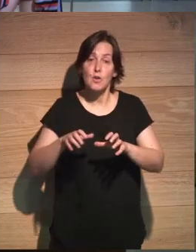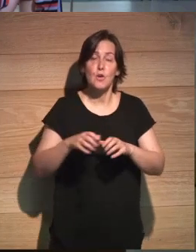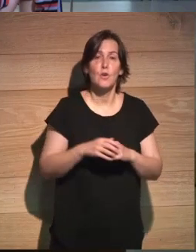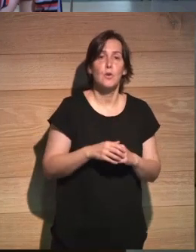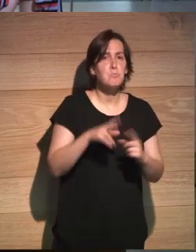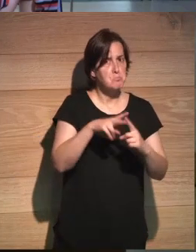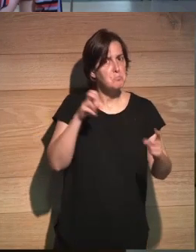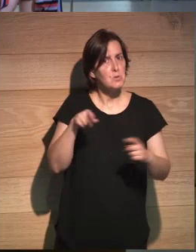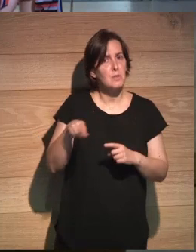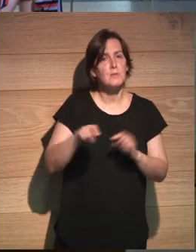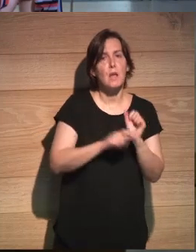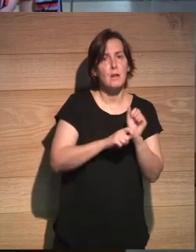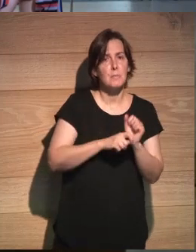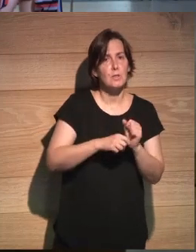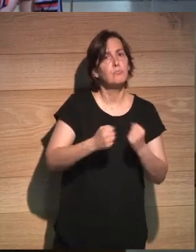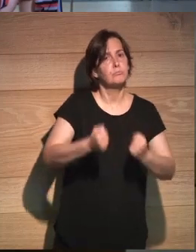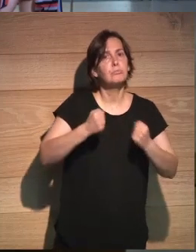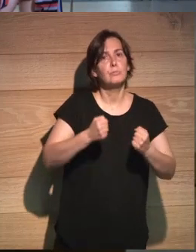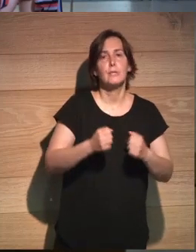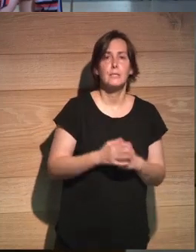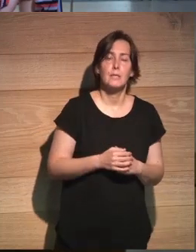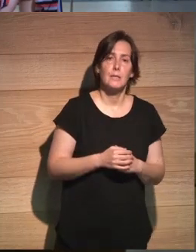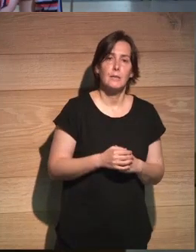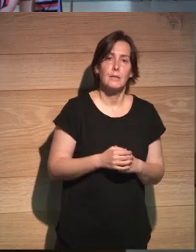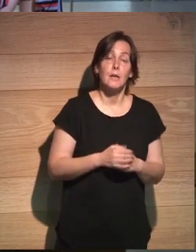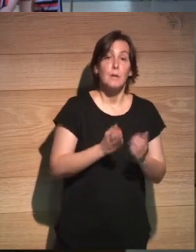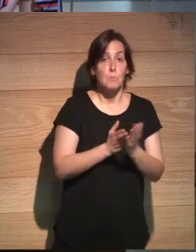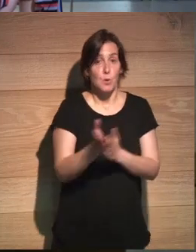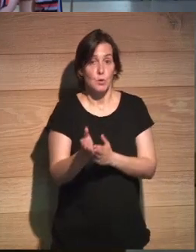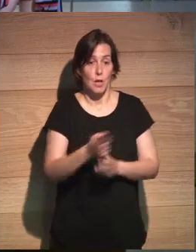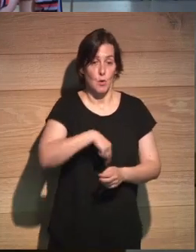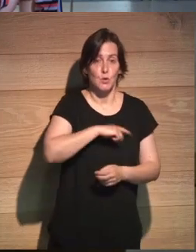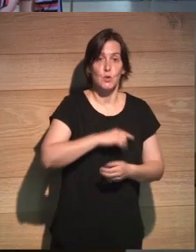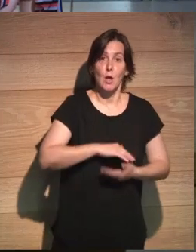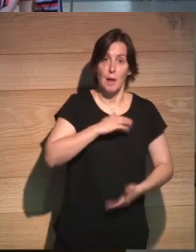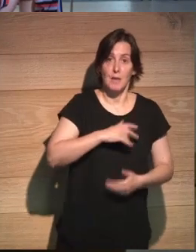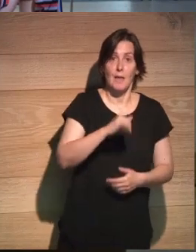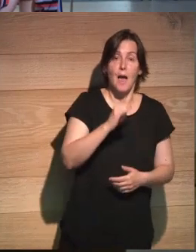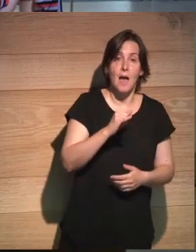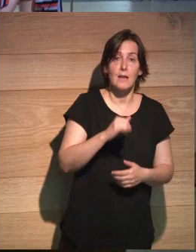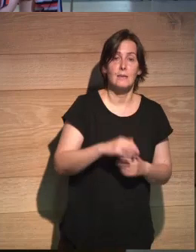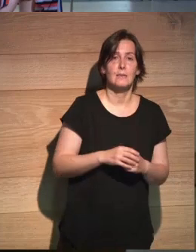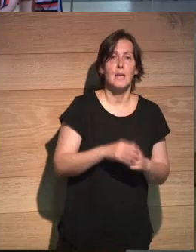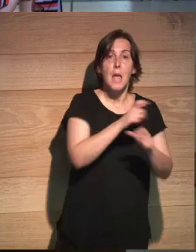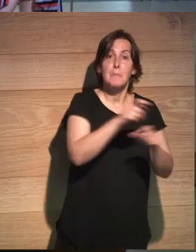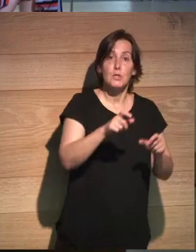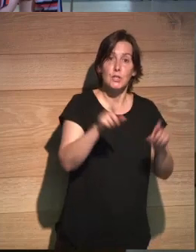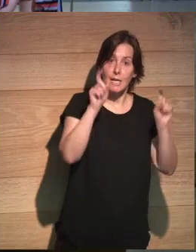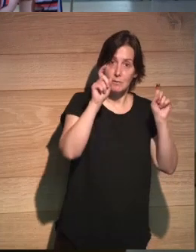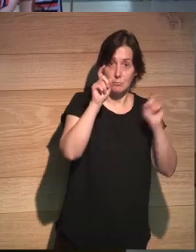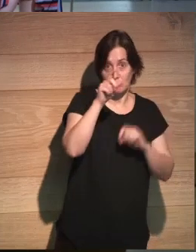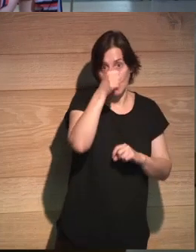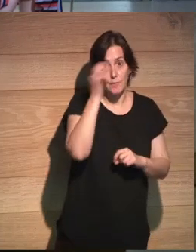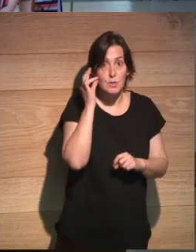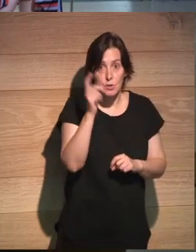desde ese punto de vista, son una herramienta muy potente. Si, por otro lado, somos capaces de llegar también al personal docente